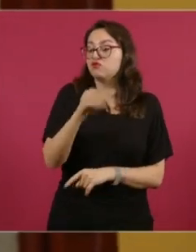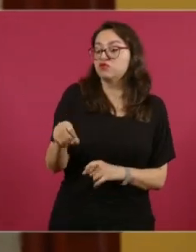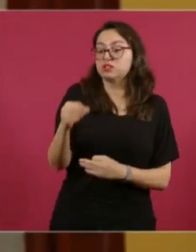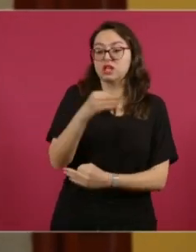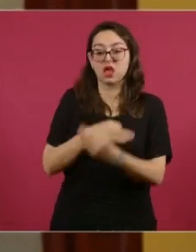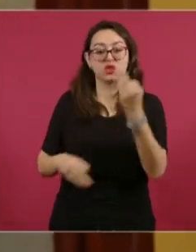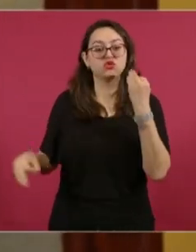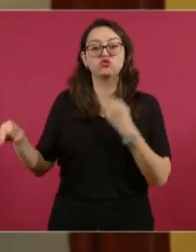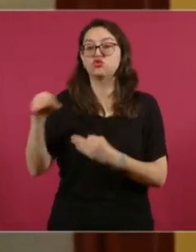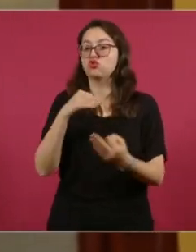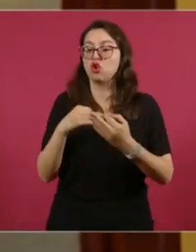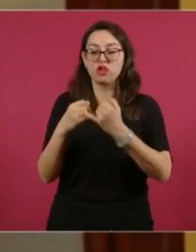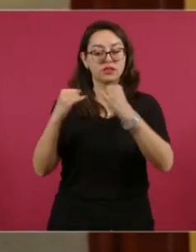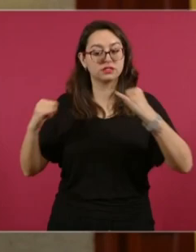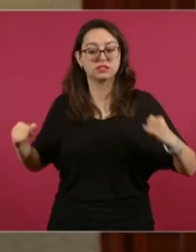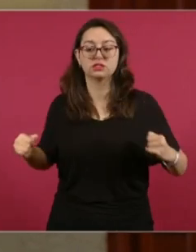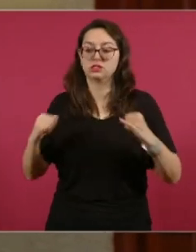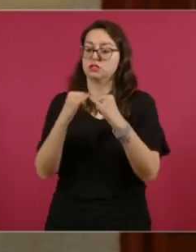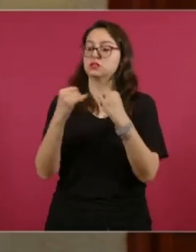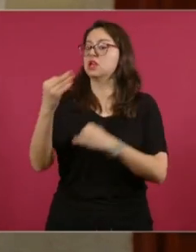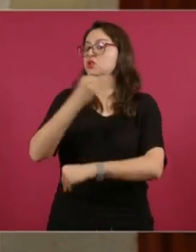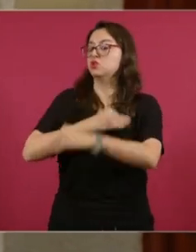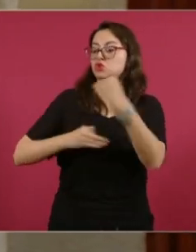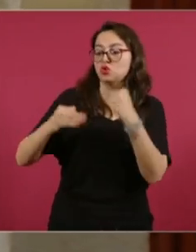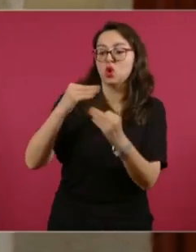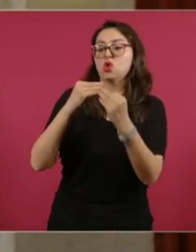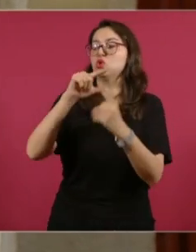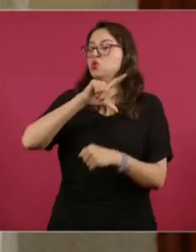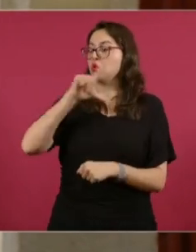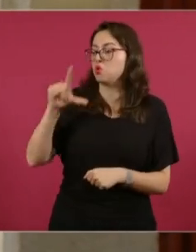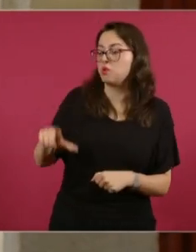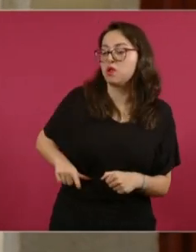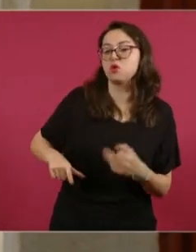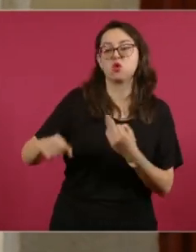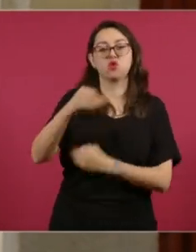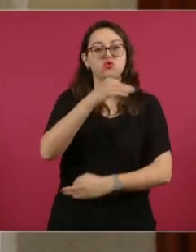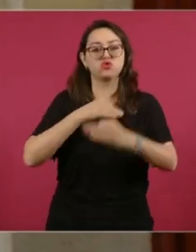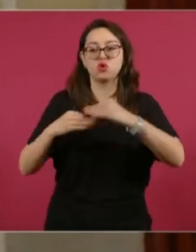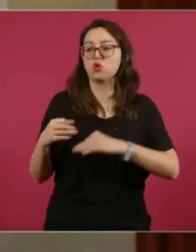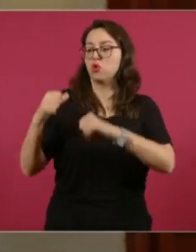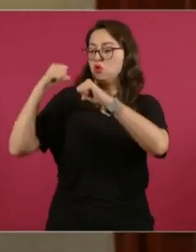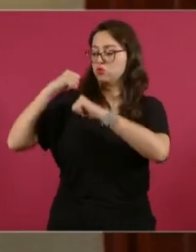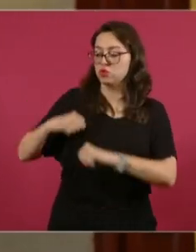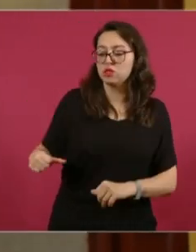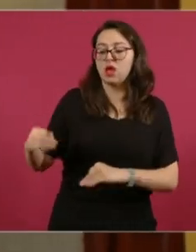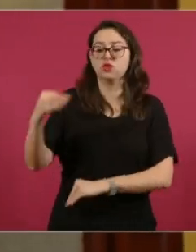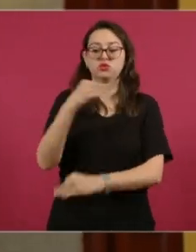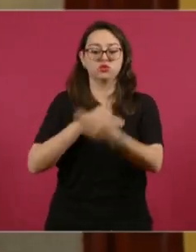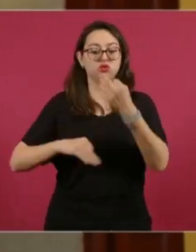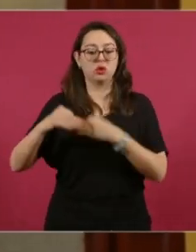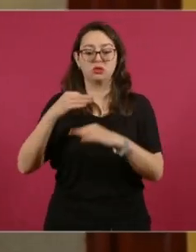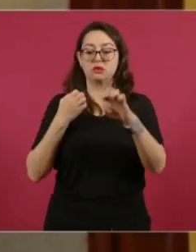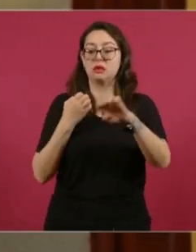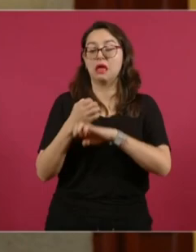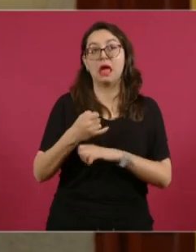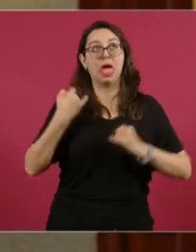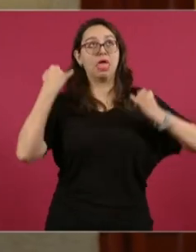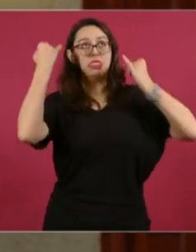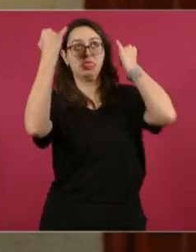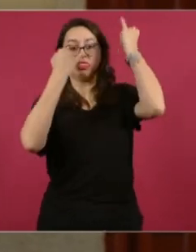los poderes, para todos los niveles, para todas las autoridades estatales, sin ningún tipo de